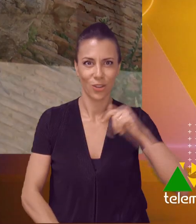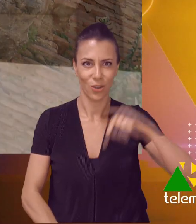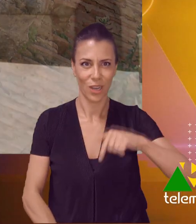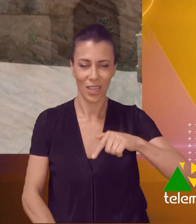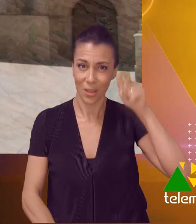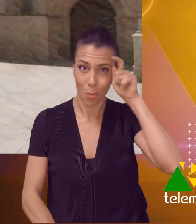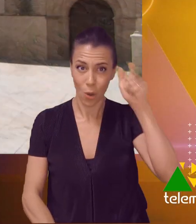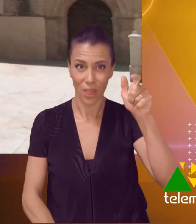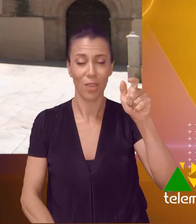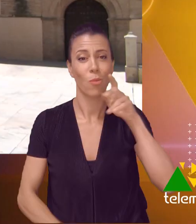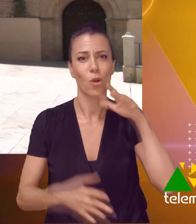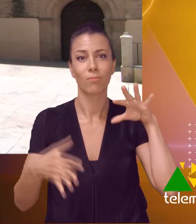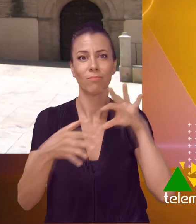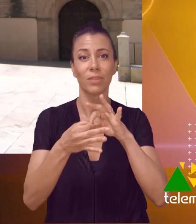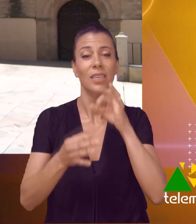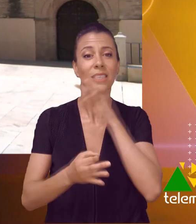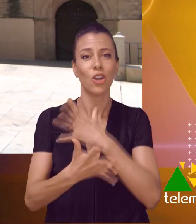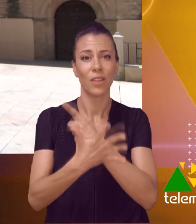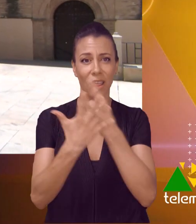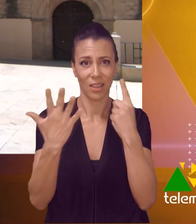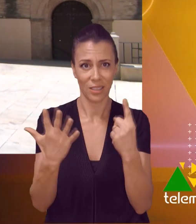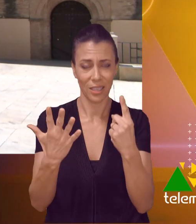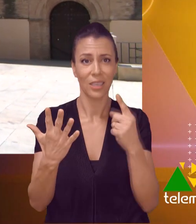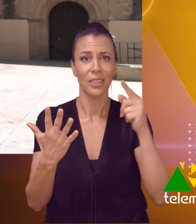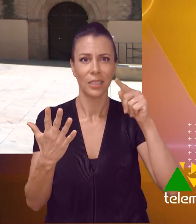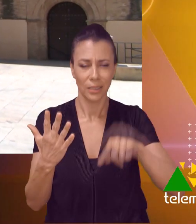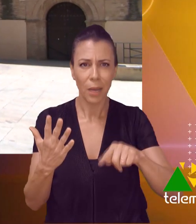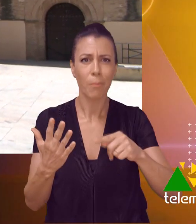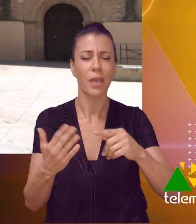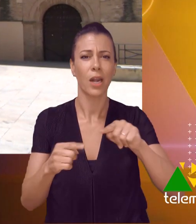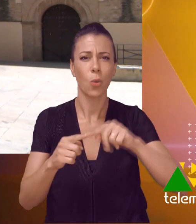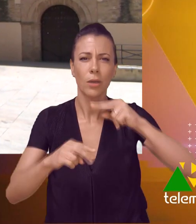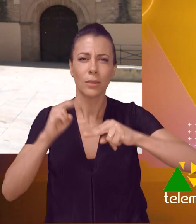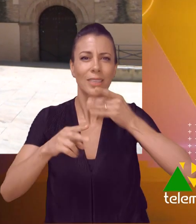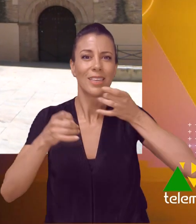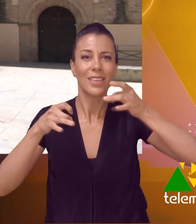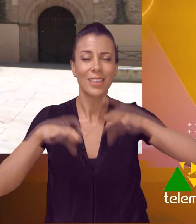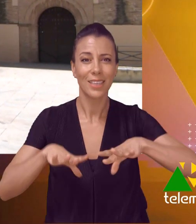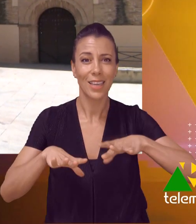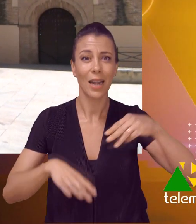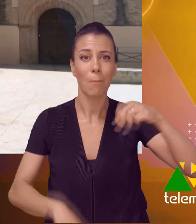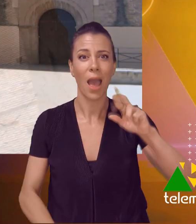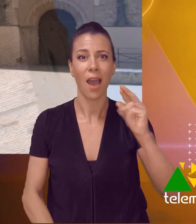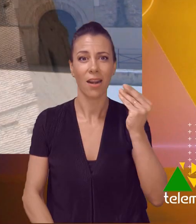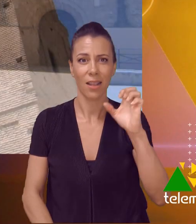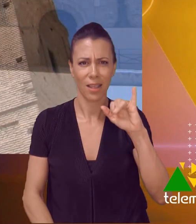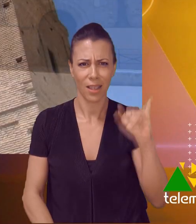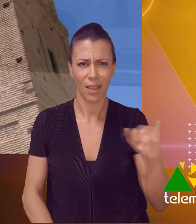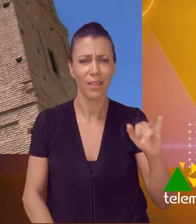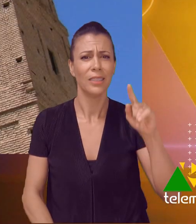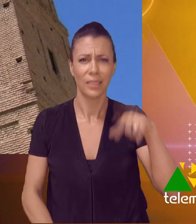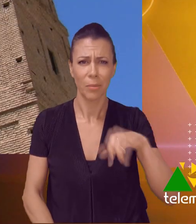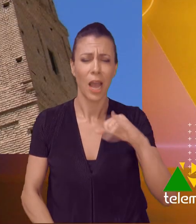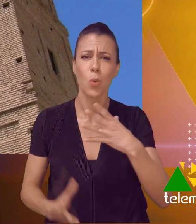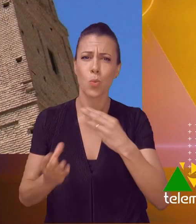monumento perteneciente al siglo XVI, levantado como alarife por Alonso Márquez. Posteriormente, muchísimas son